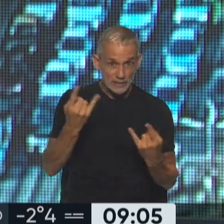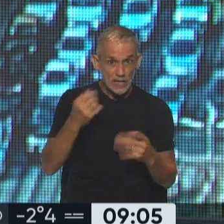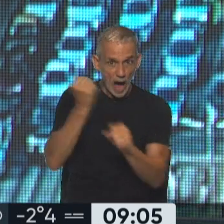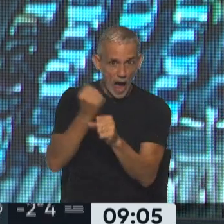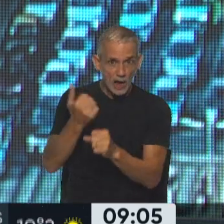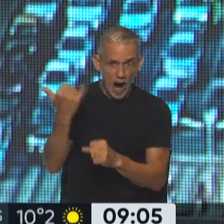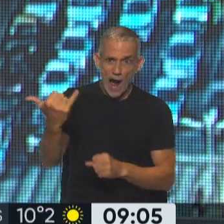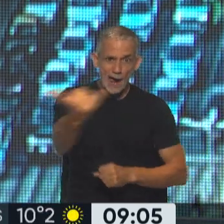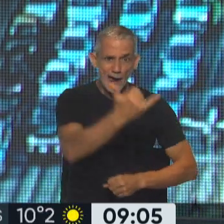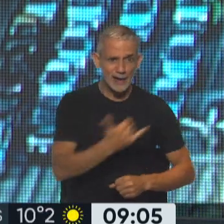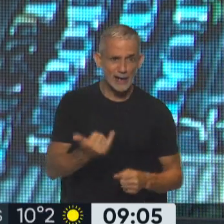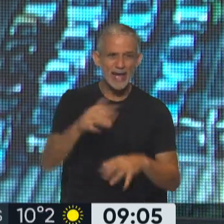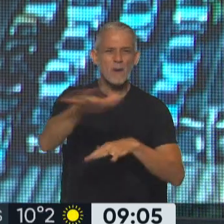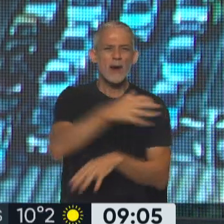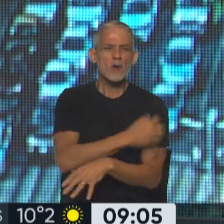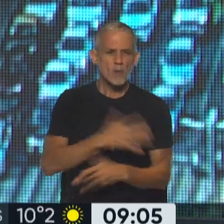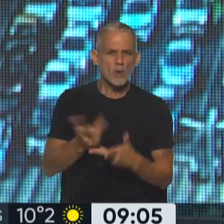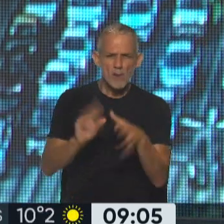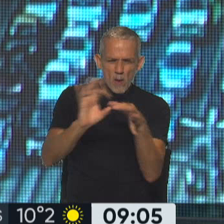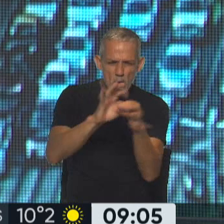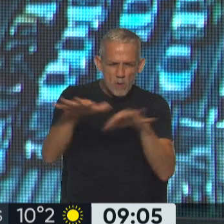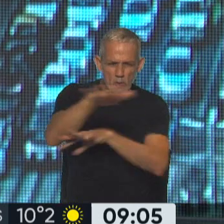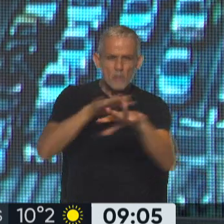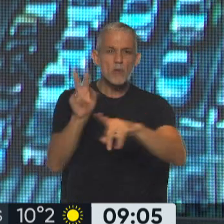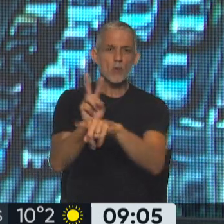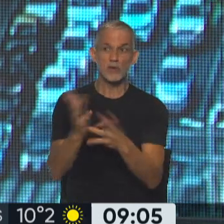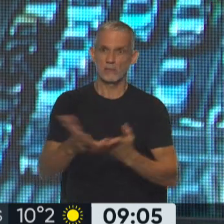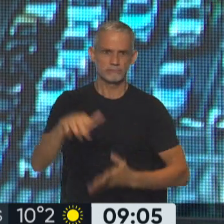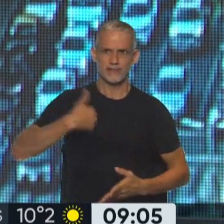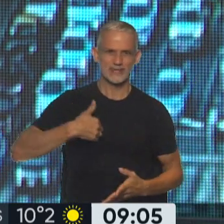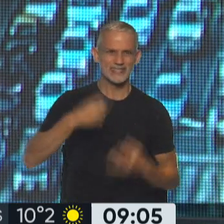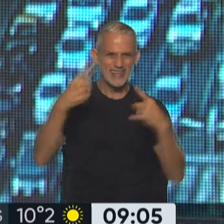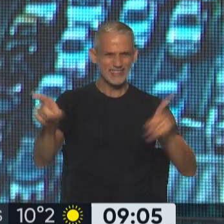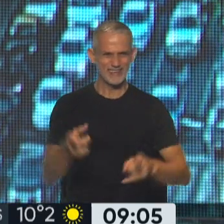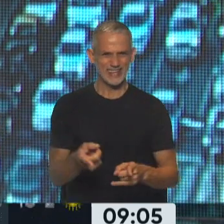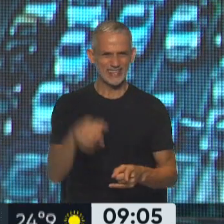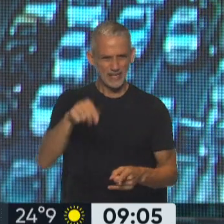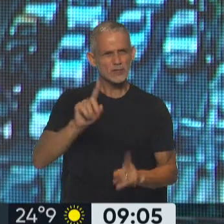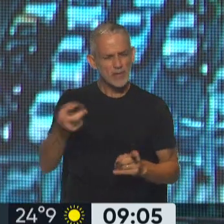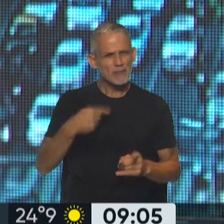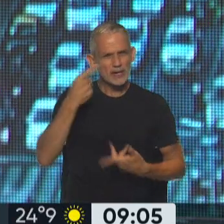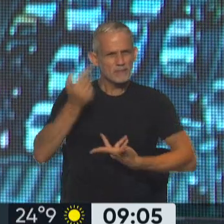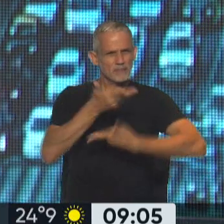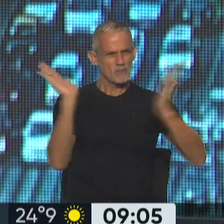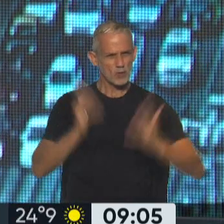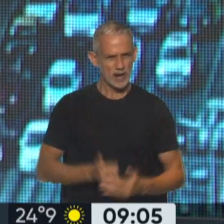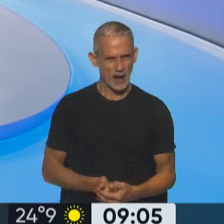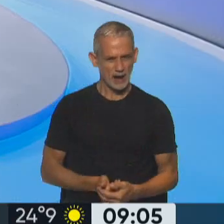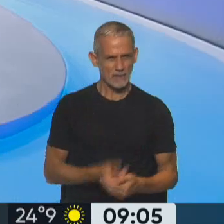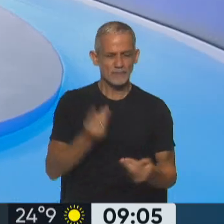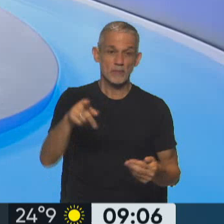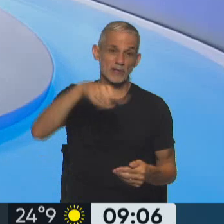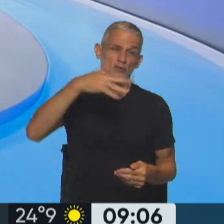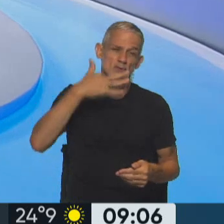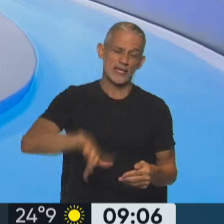en los barrios populares, se sostienen con estas redes de cuidado, si no este país sería otro país. Y esto también queremos poner énfasis para que se